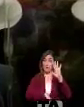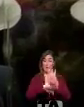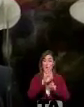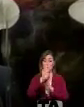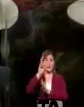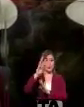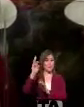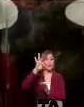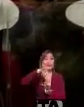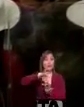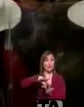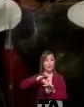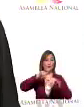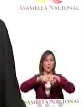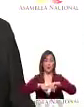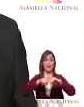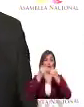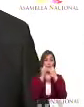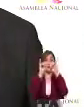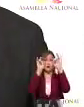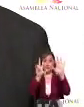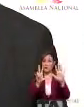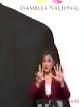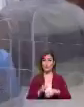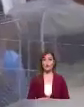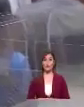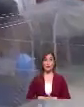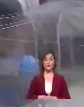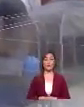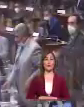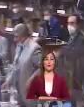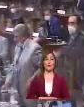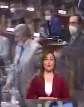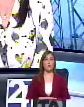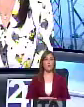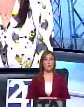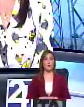66 votos y depende de 8 independientes. En Quito, Andrea Samaniego, 24 horas.